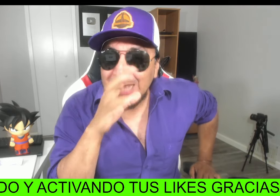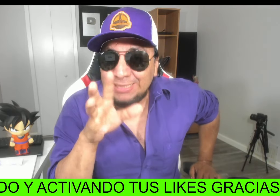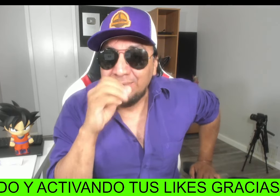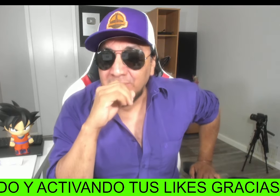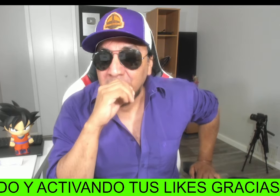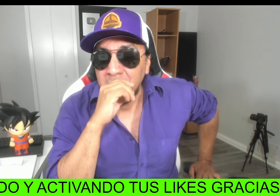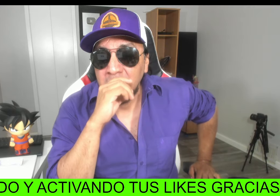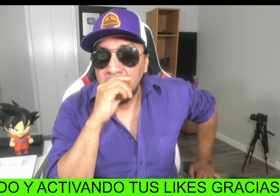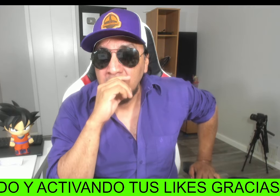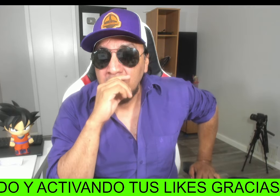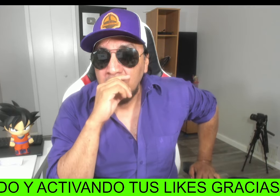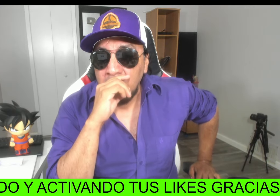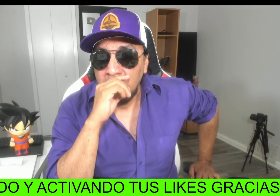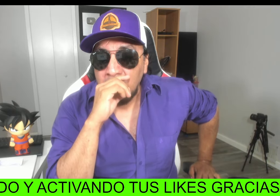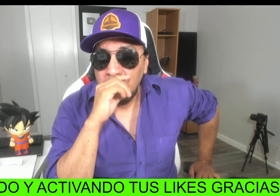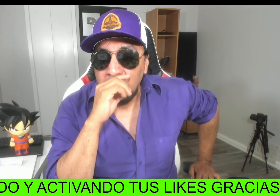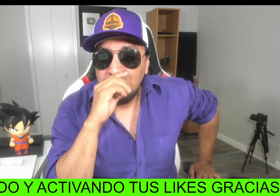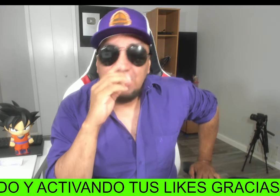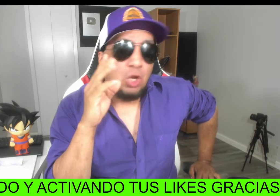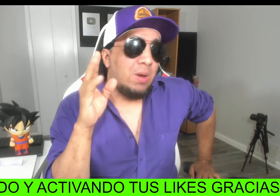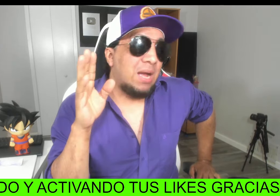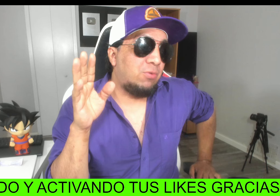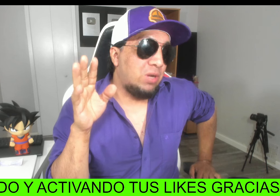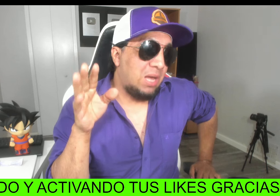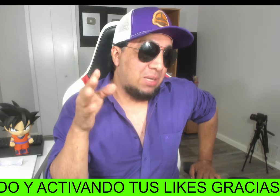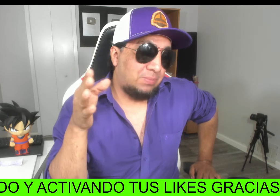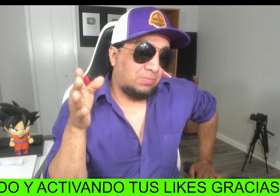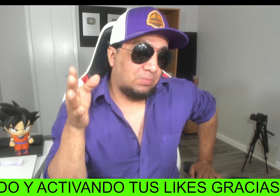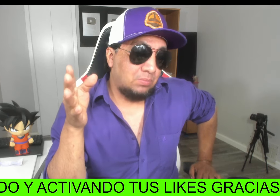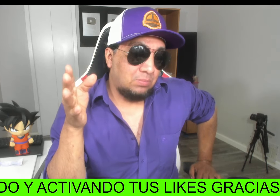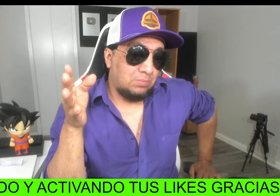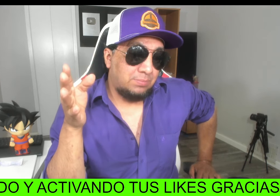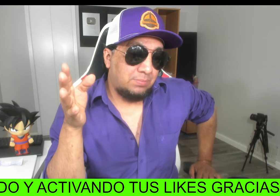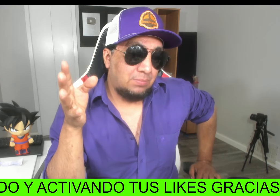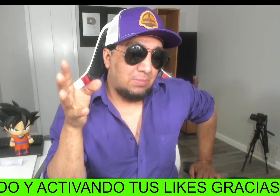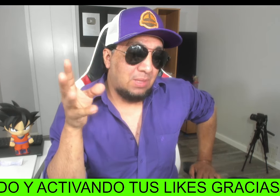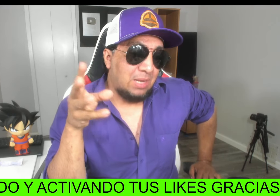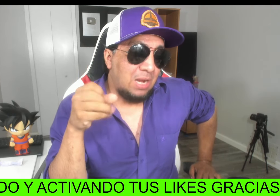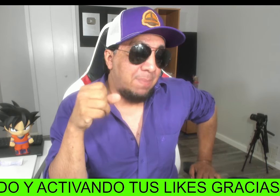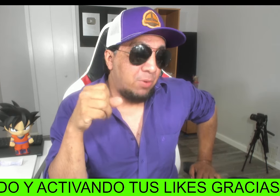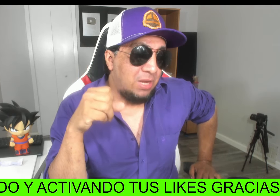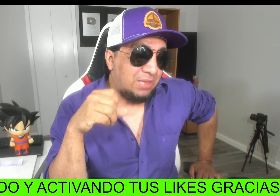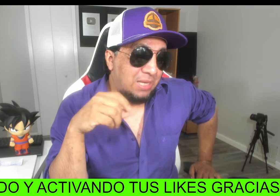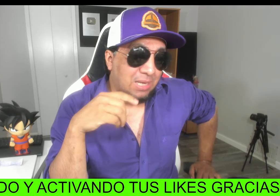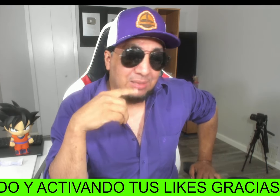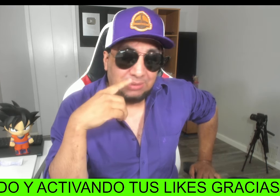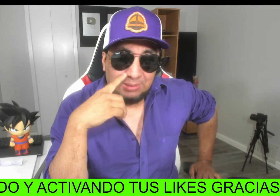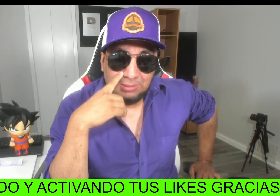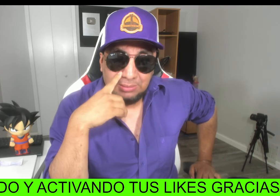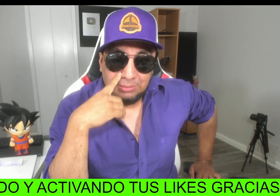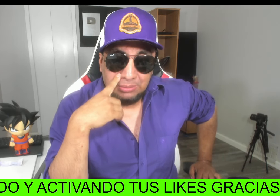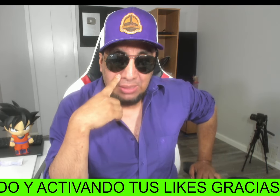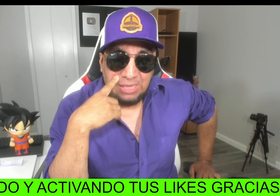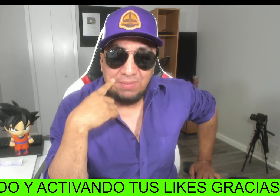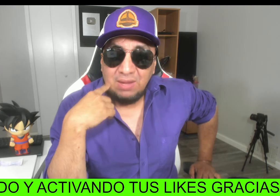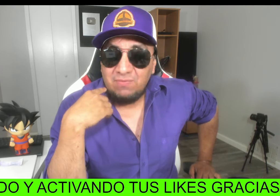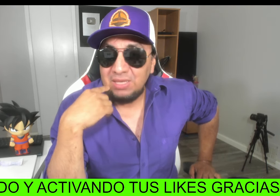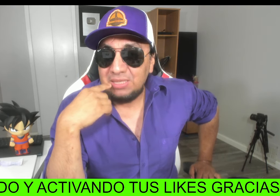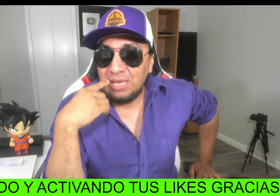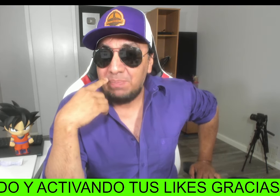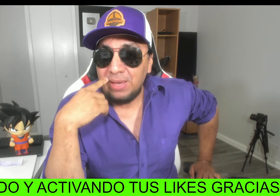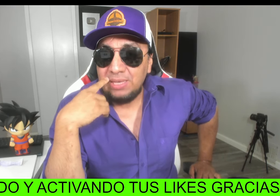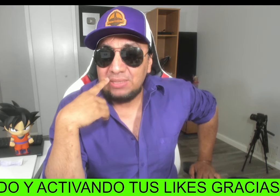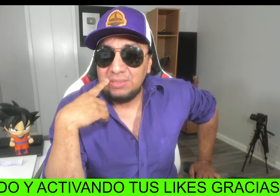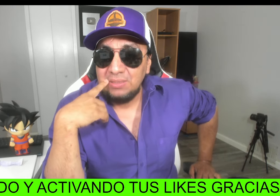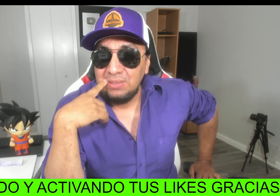ni hacen. Si no van a abonar a las políticas que